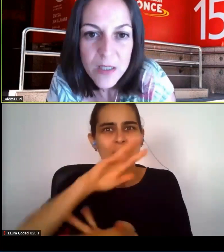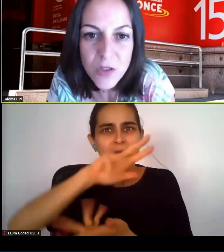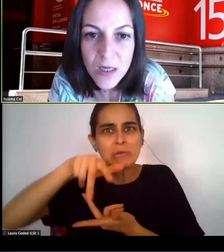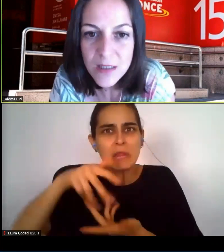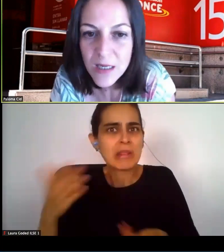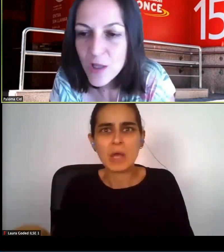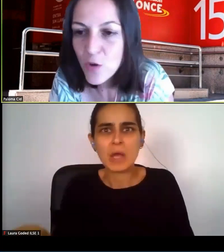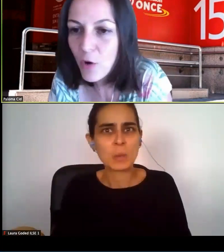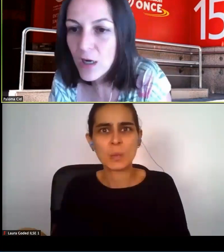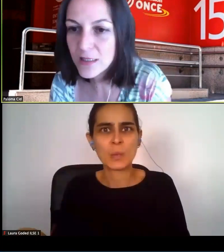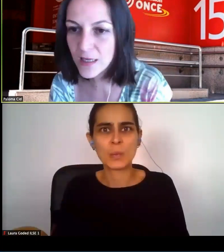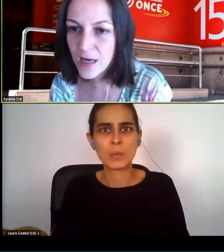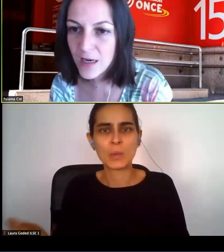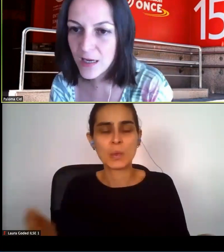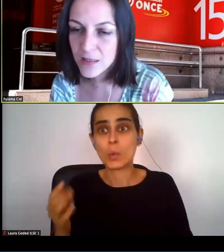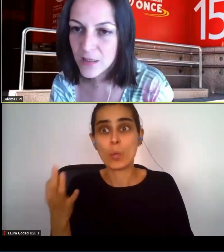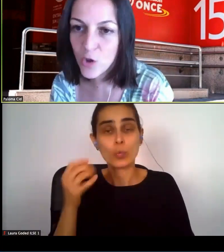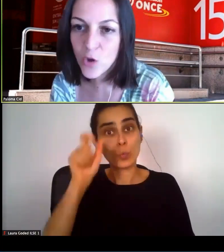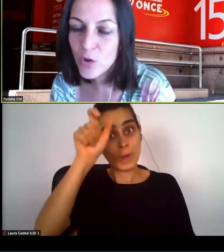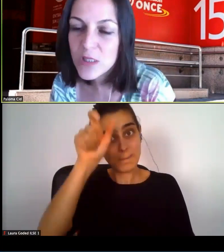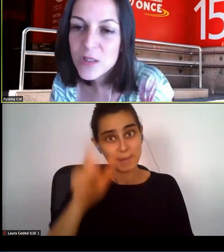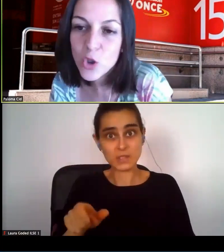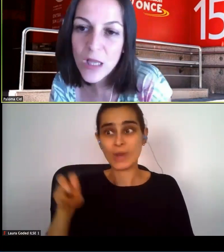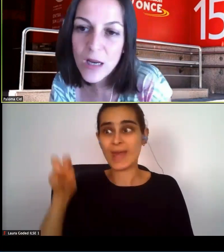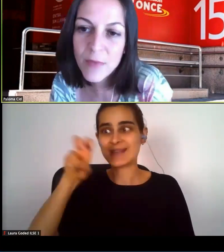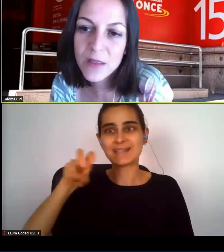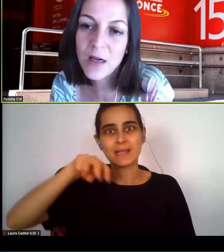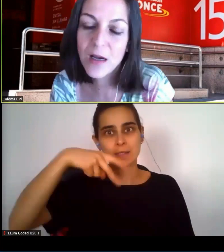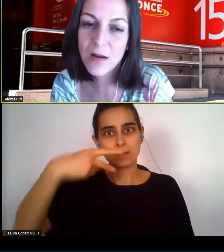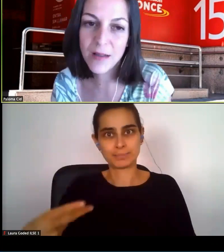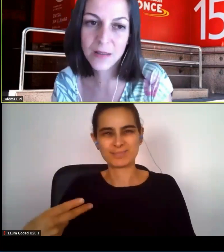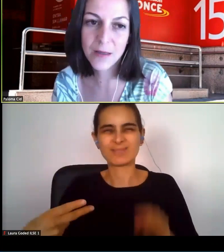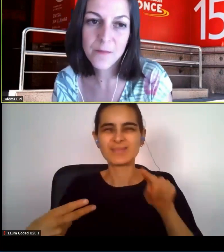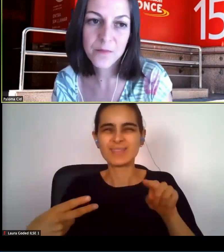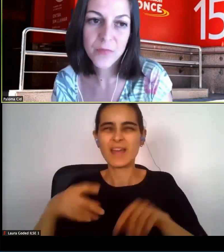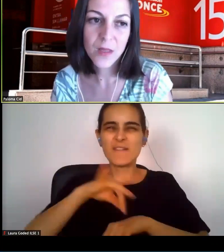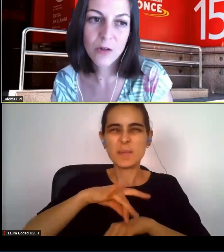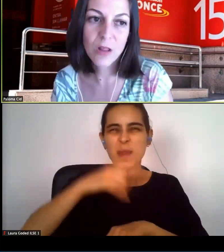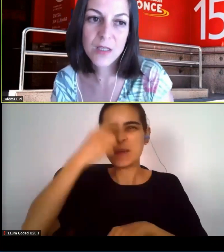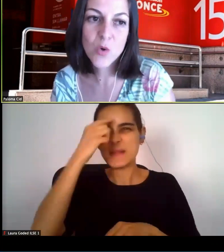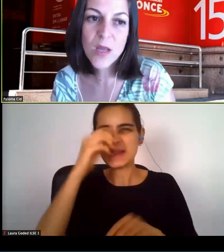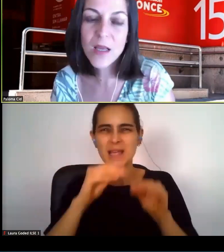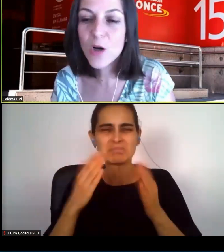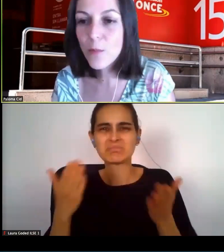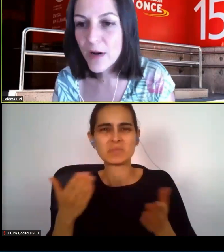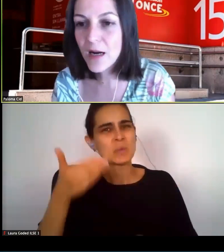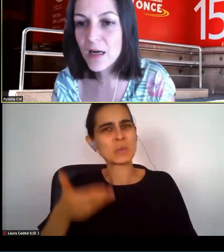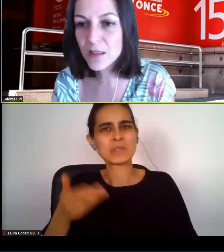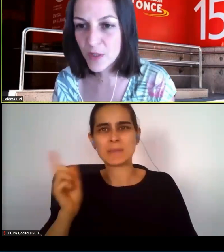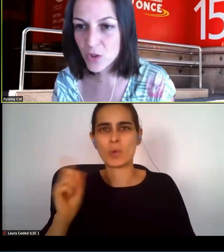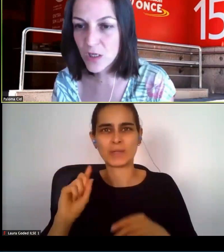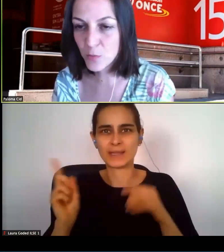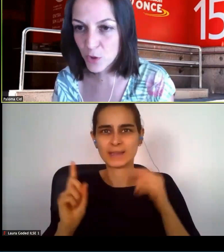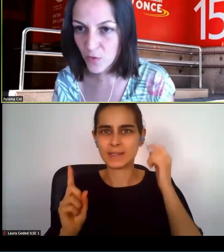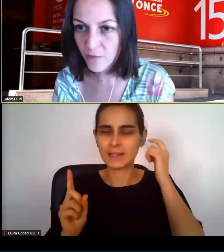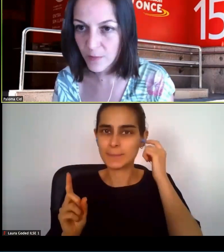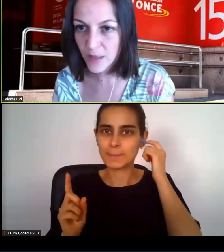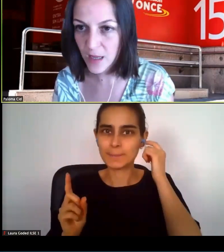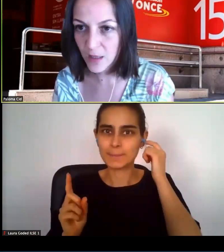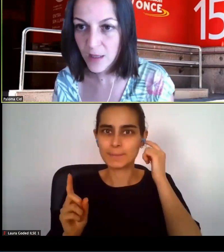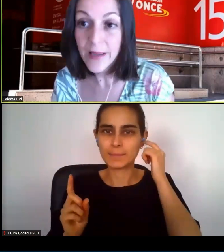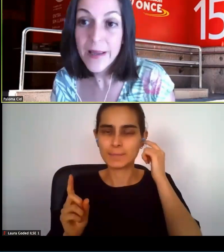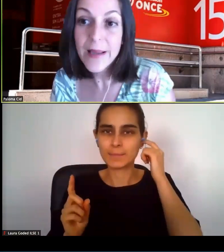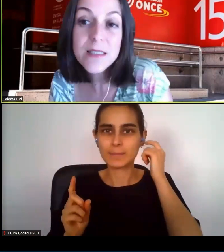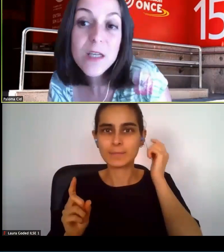Una persona se cayó por las escaleras, lo otro es totalmente irrelevante. Entonces no hay que nombrar a las personas por su